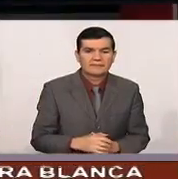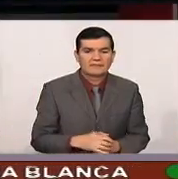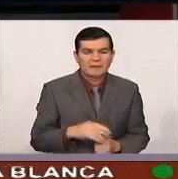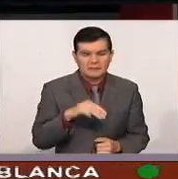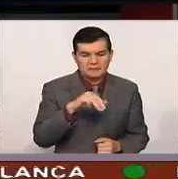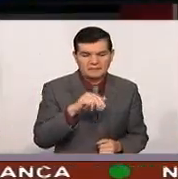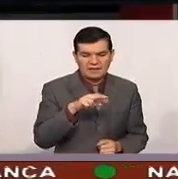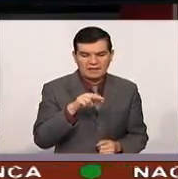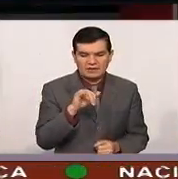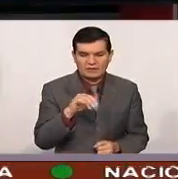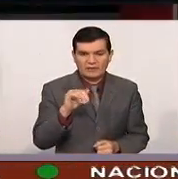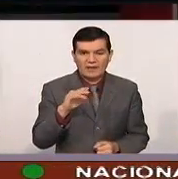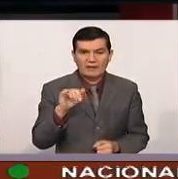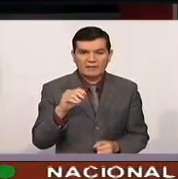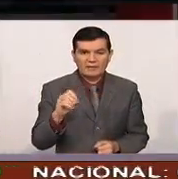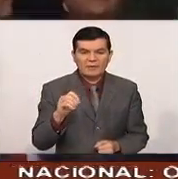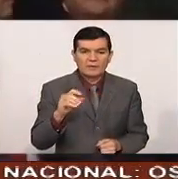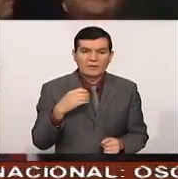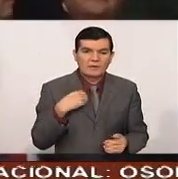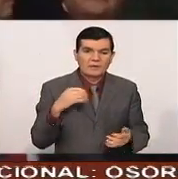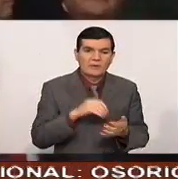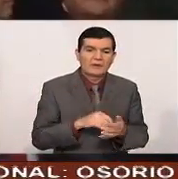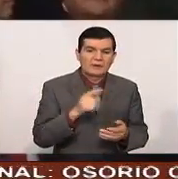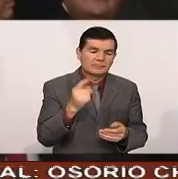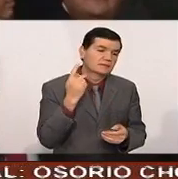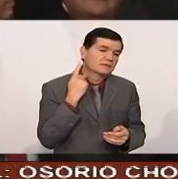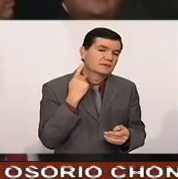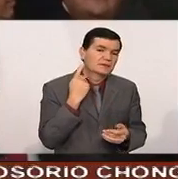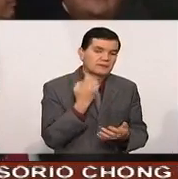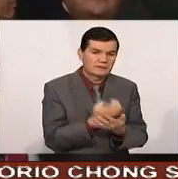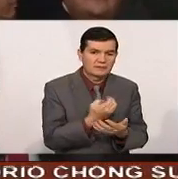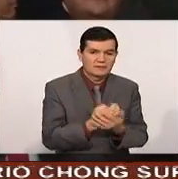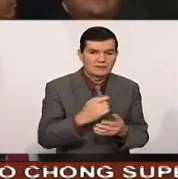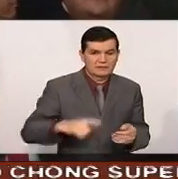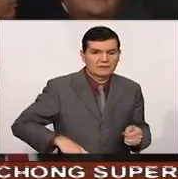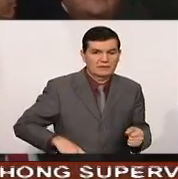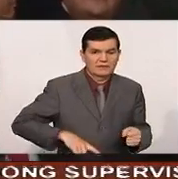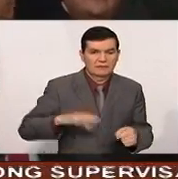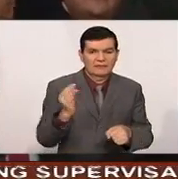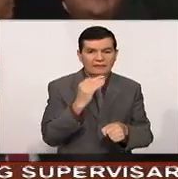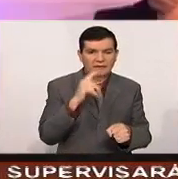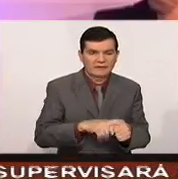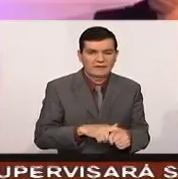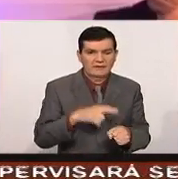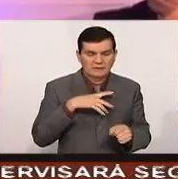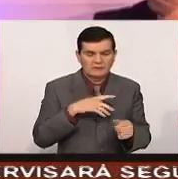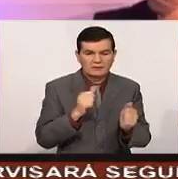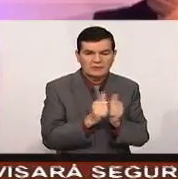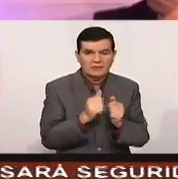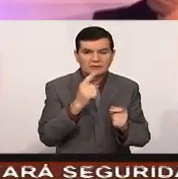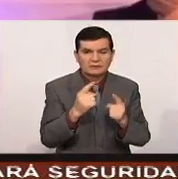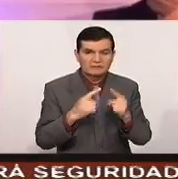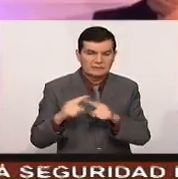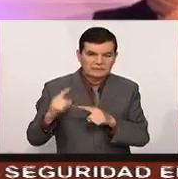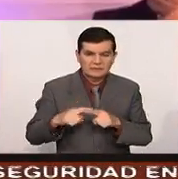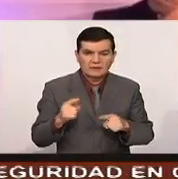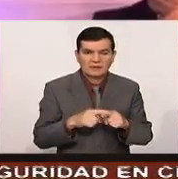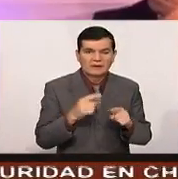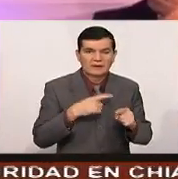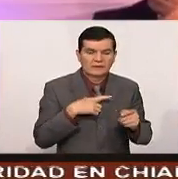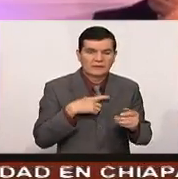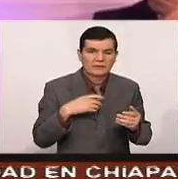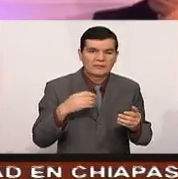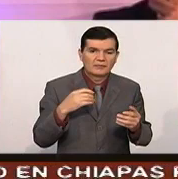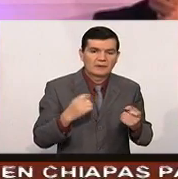Manlio Fabio Beltrones, presidente nacional del PRI, defendió la política económica del gobierno federal ante las críticas de especialistas y de la